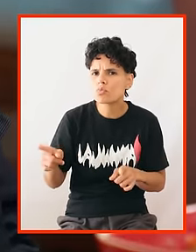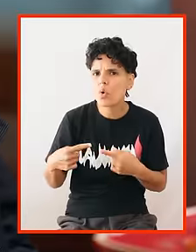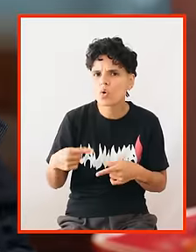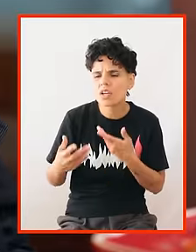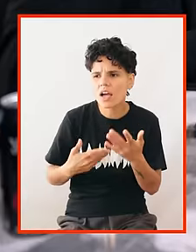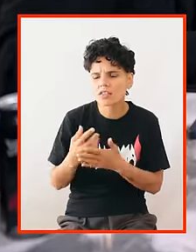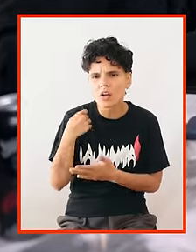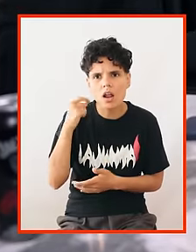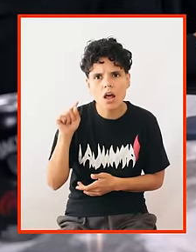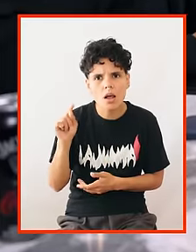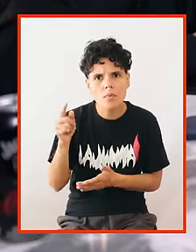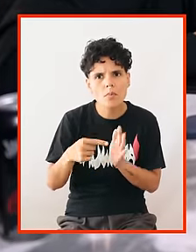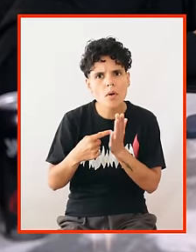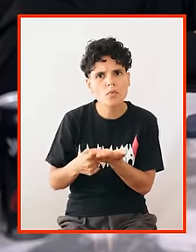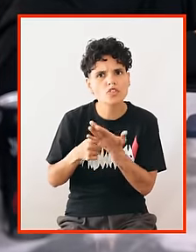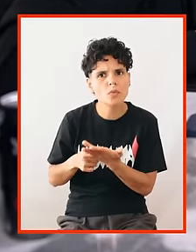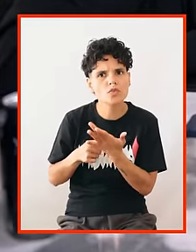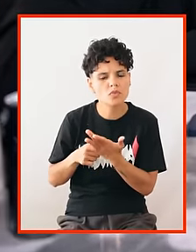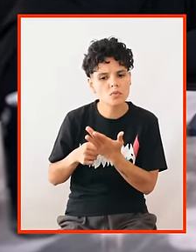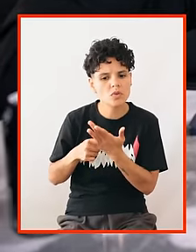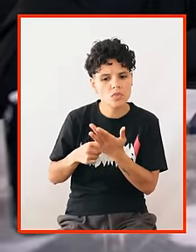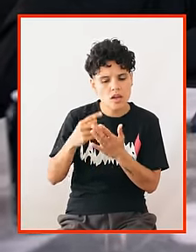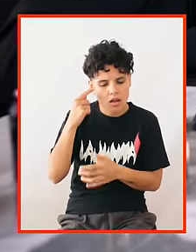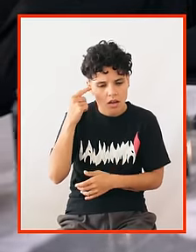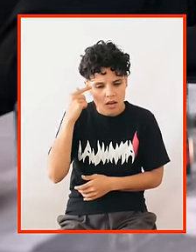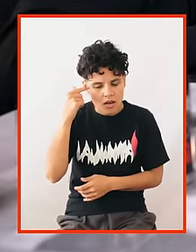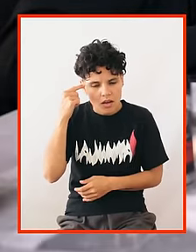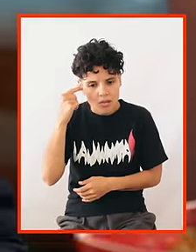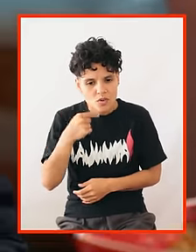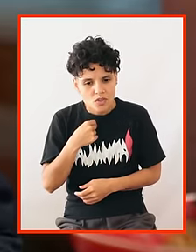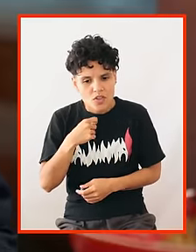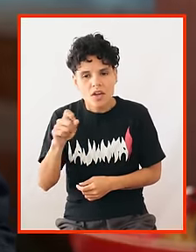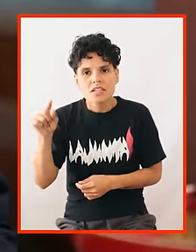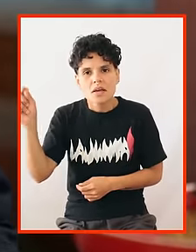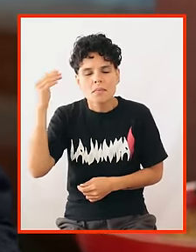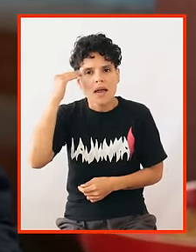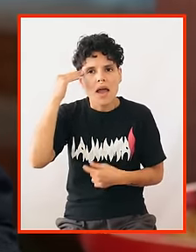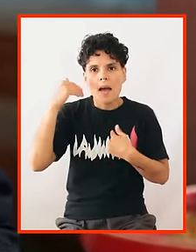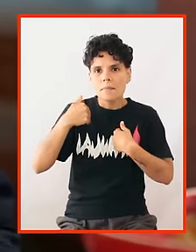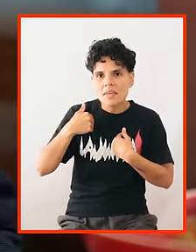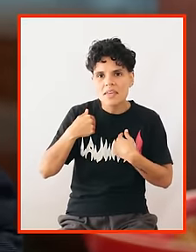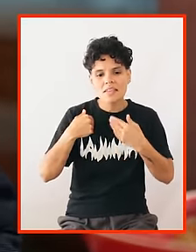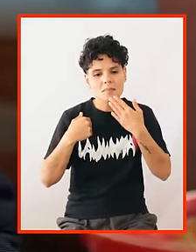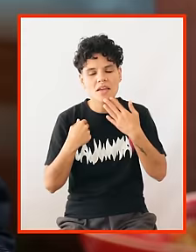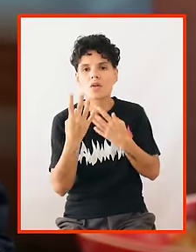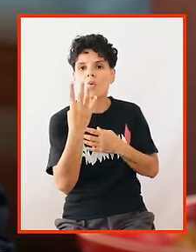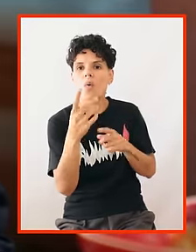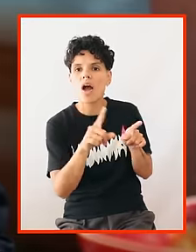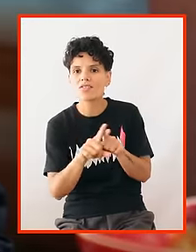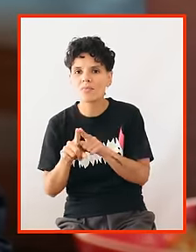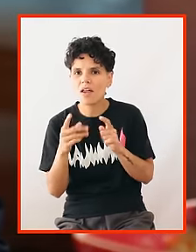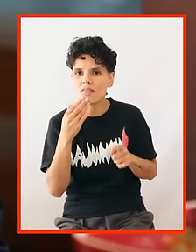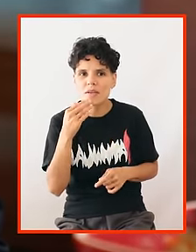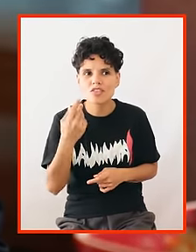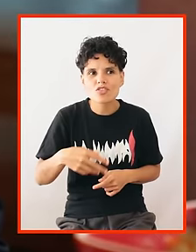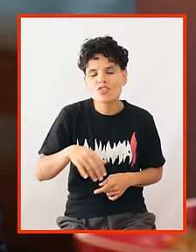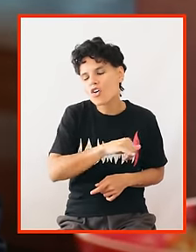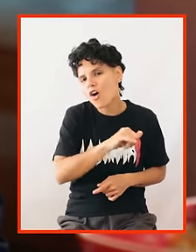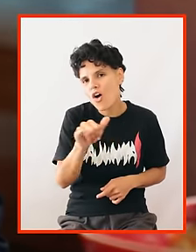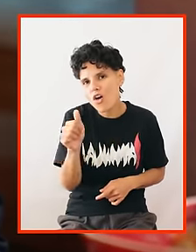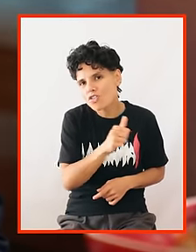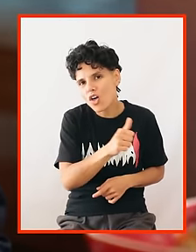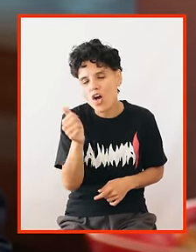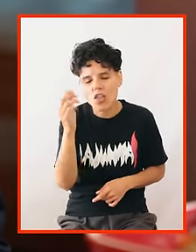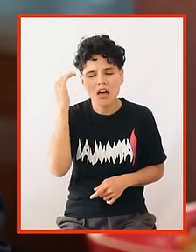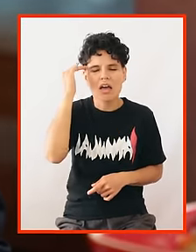y él empezó a rayar con esa canción. Rayar. Y se me rayó a mí, se me rayó a todos mis hermanos, y yo tengo 4 hermanos, ¿cachai? Y empezamos así, y